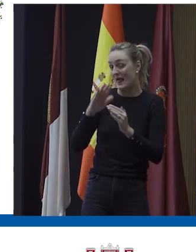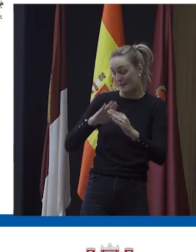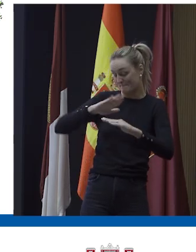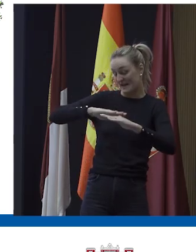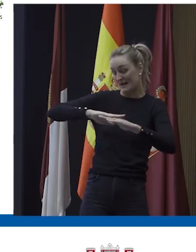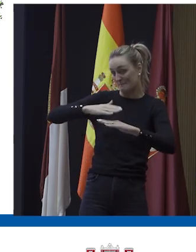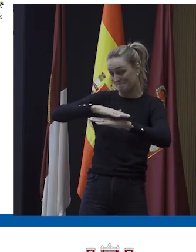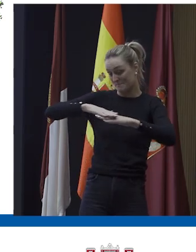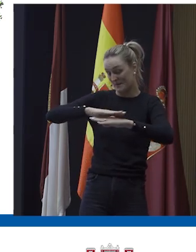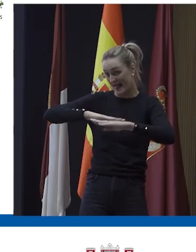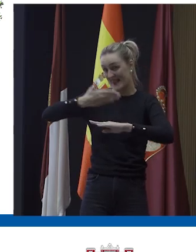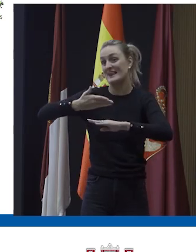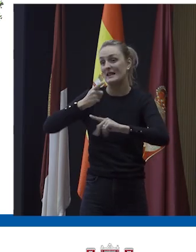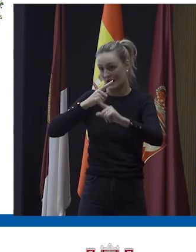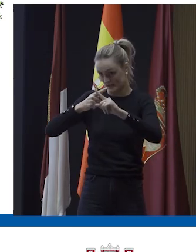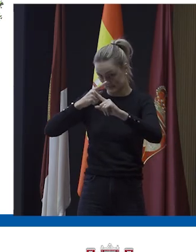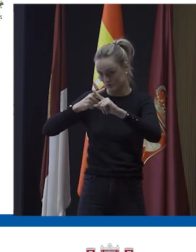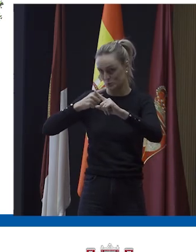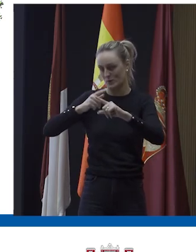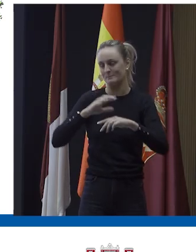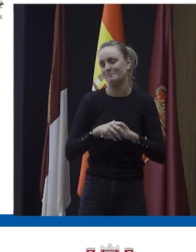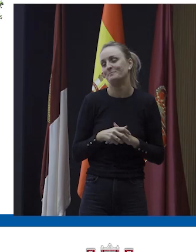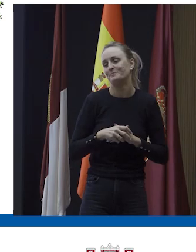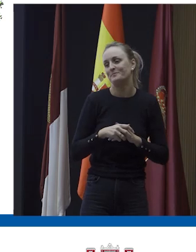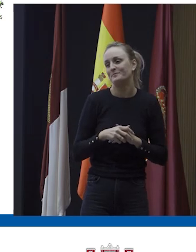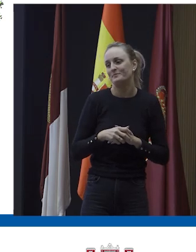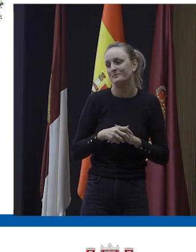externa es la capa sexual. Entonces,